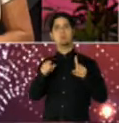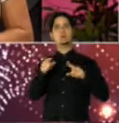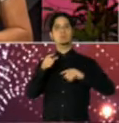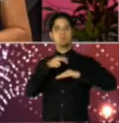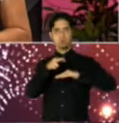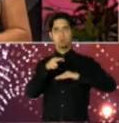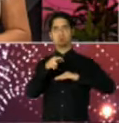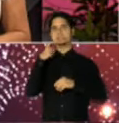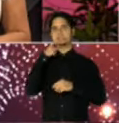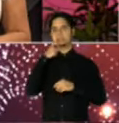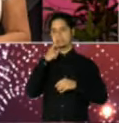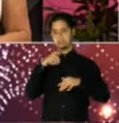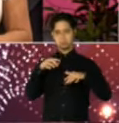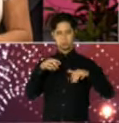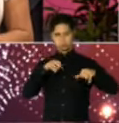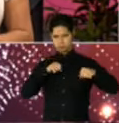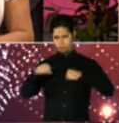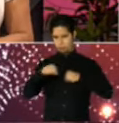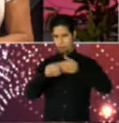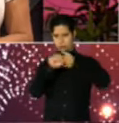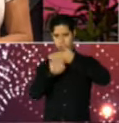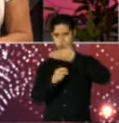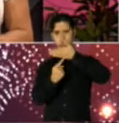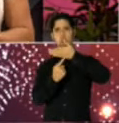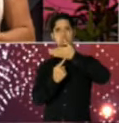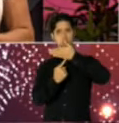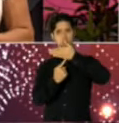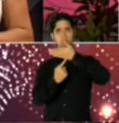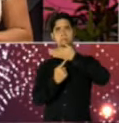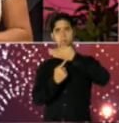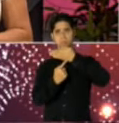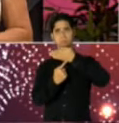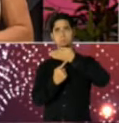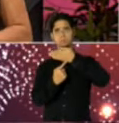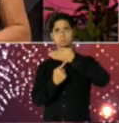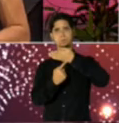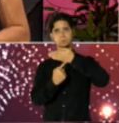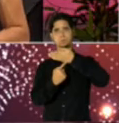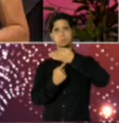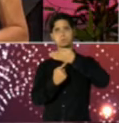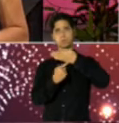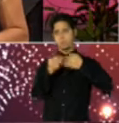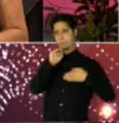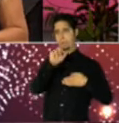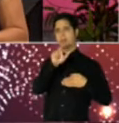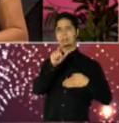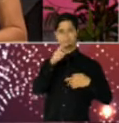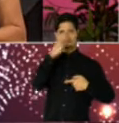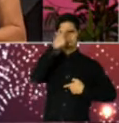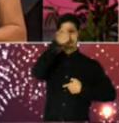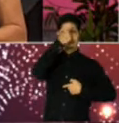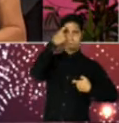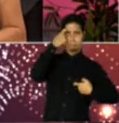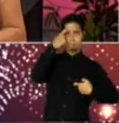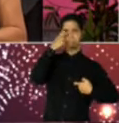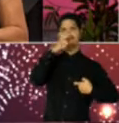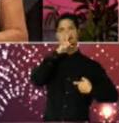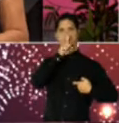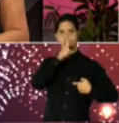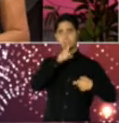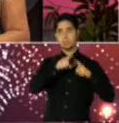suroeste, de unos temblores que también fueron sentidos en toda la isla. O sea, María dejó una unas cicatrices muy profundas, pero también